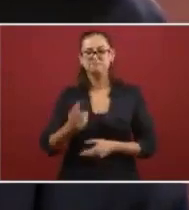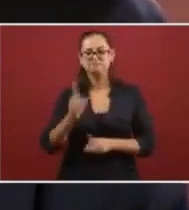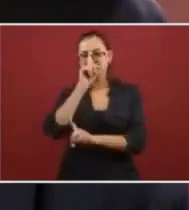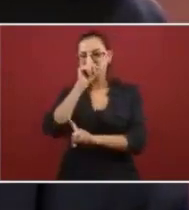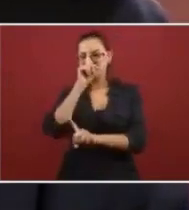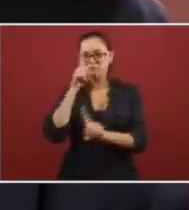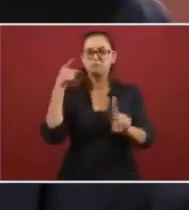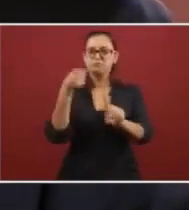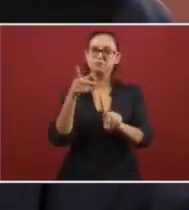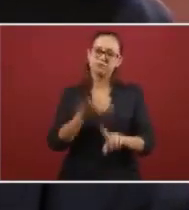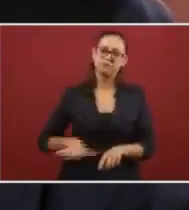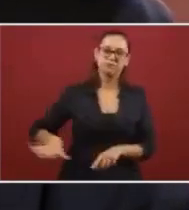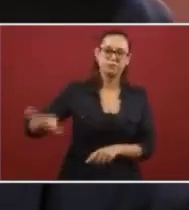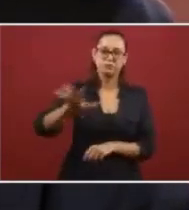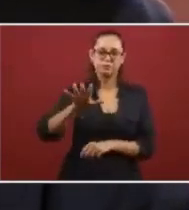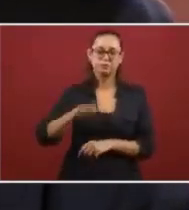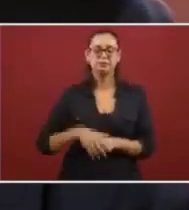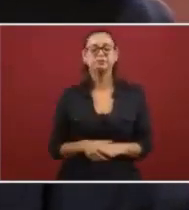pública